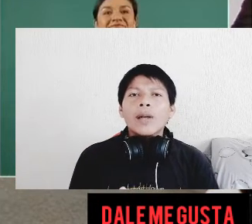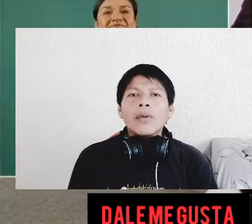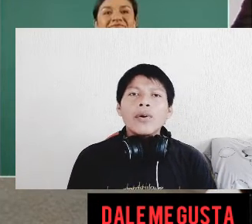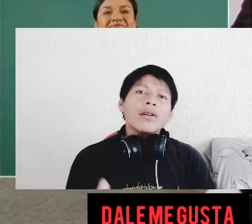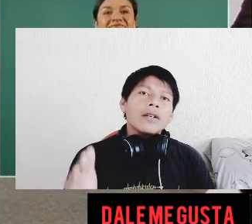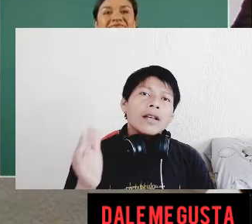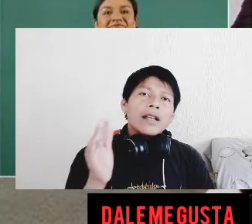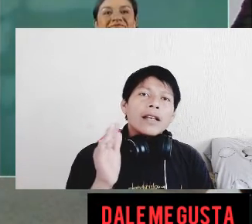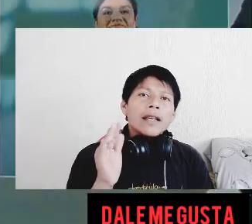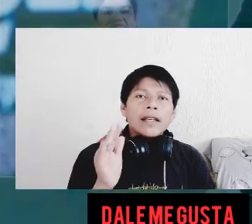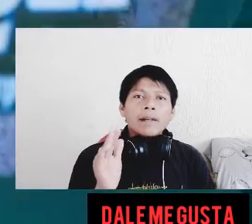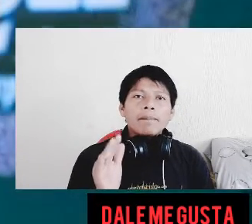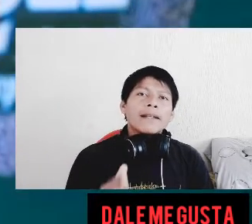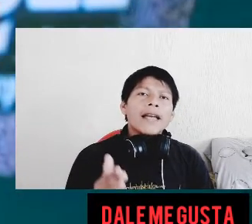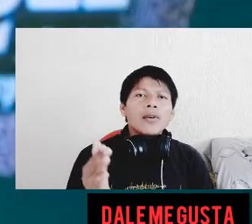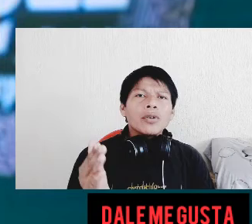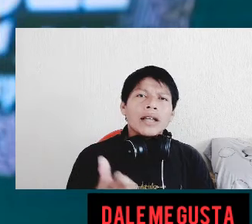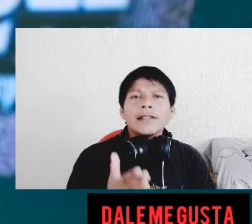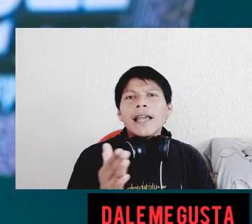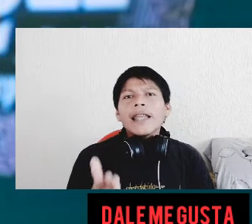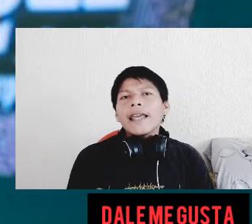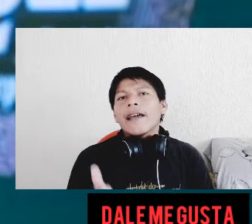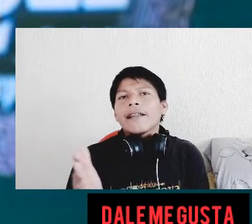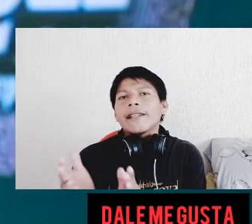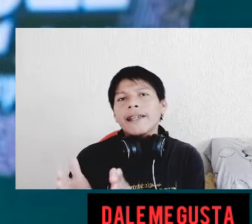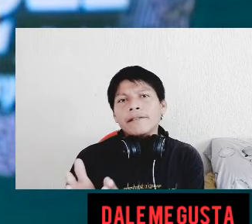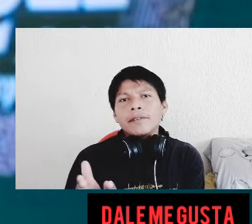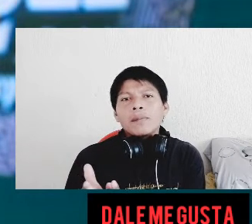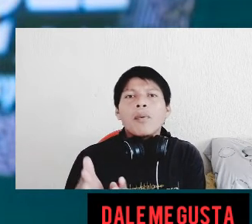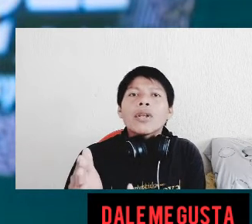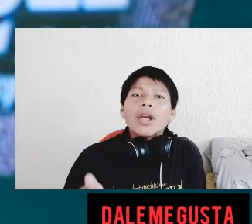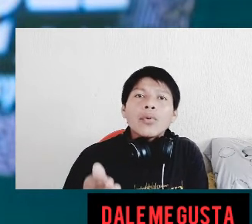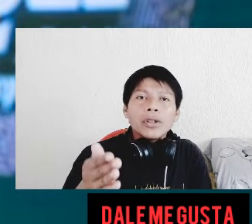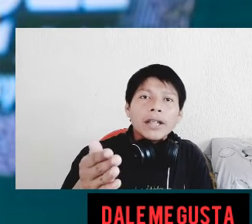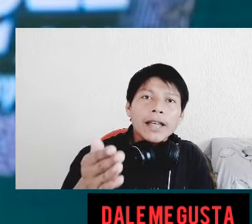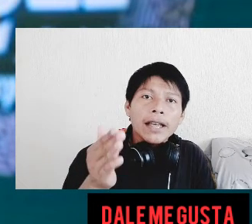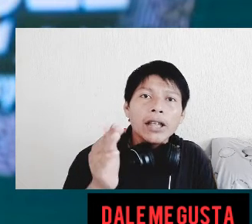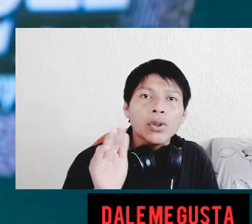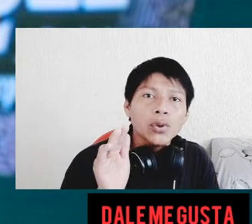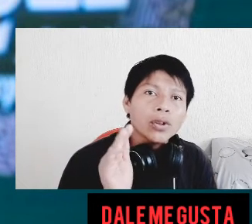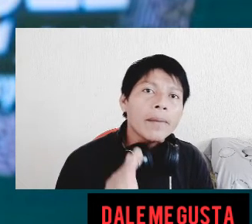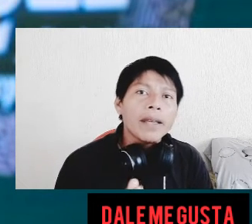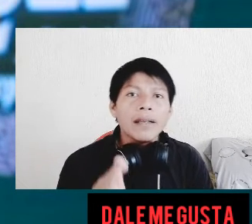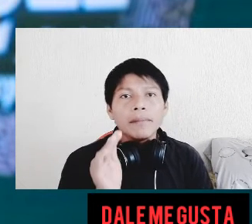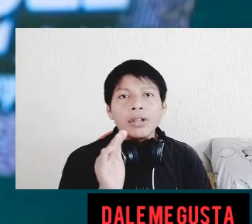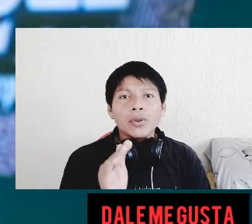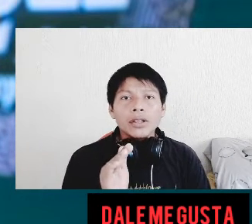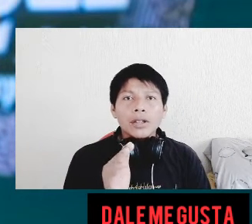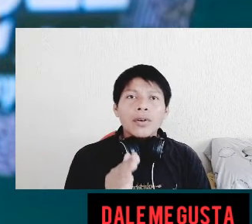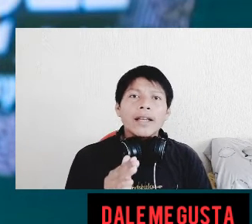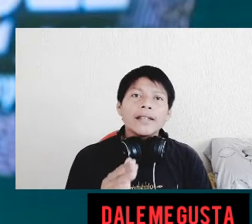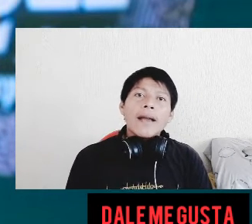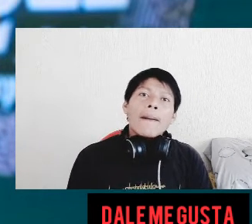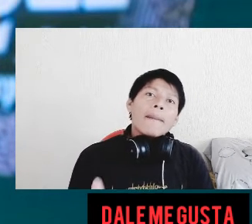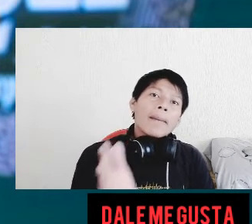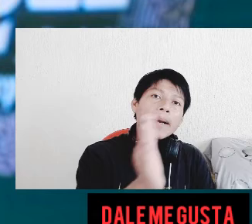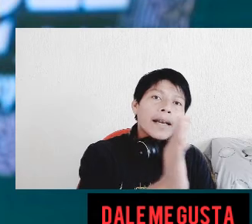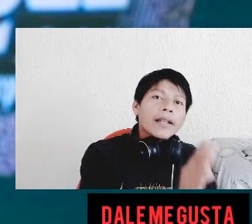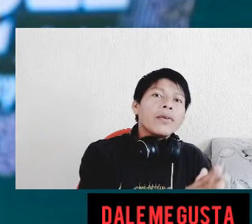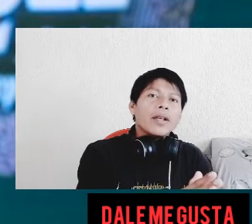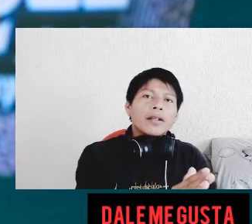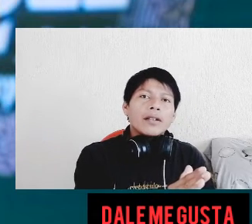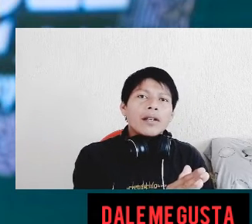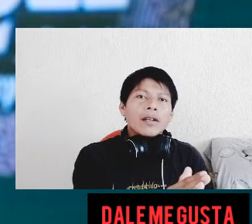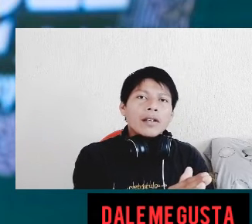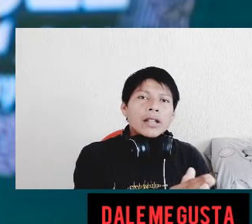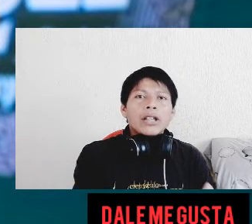López Obrador le pasaron esta idea de por qué no utilizar esos 12 mil millones de dólares para pagar